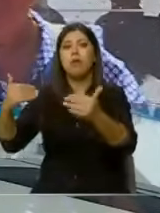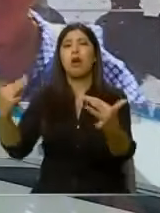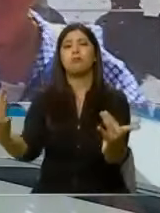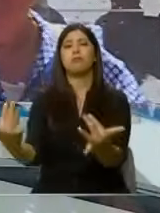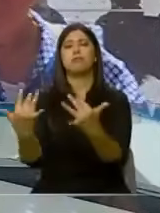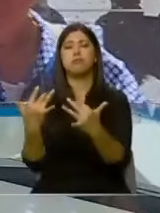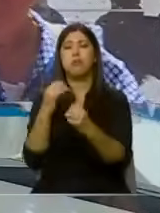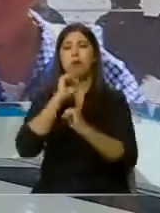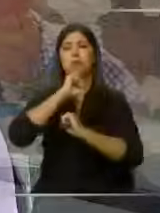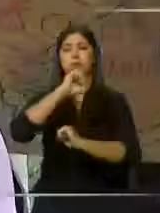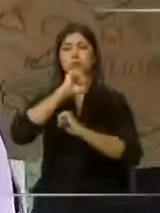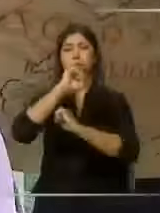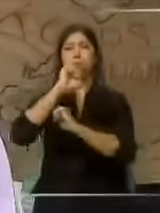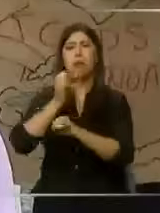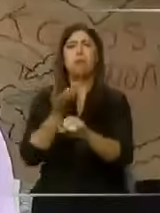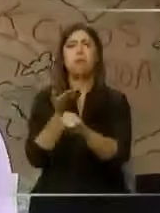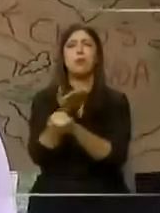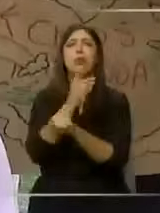solución.